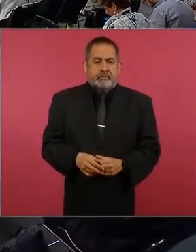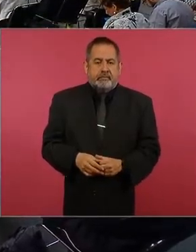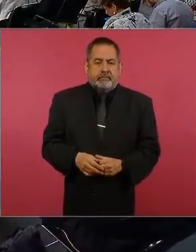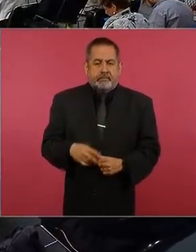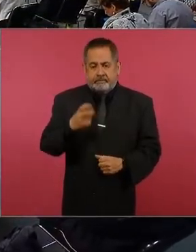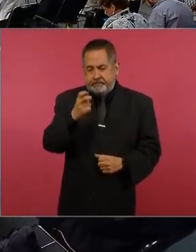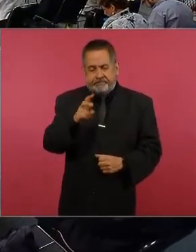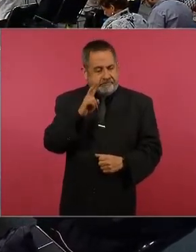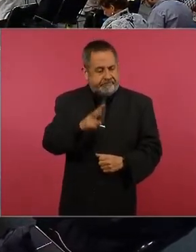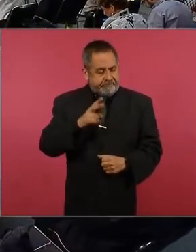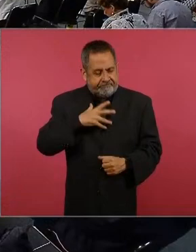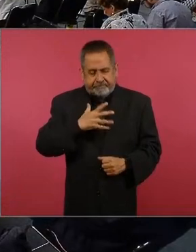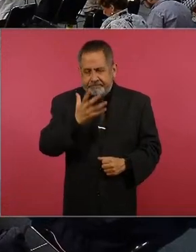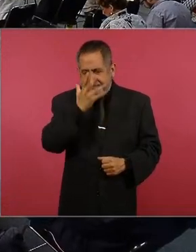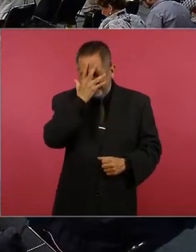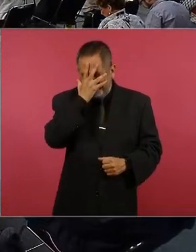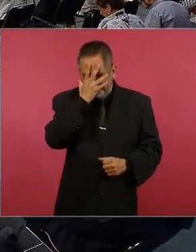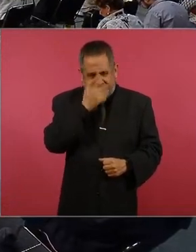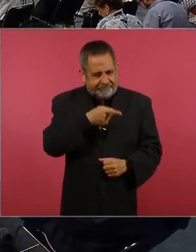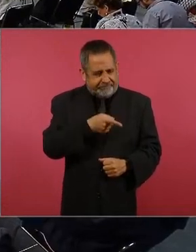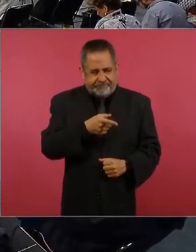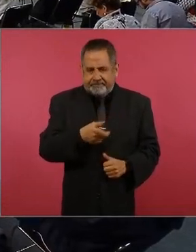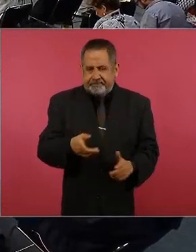es una pena